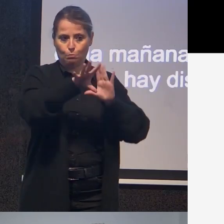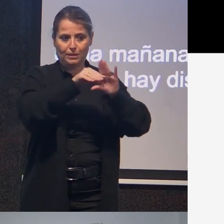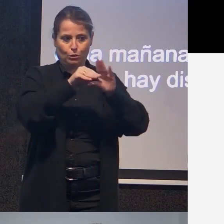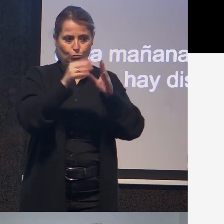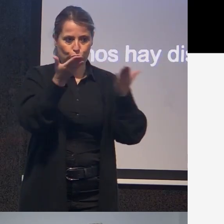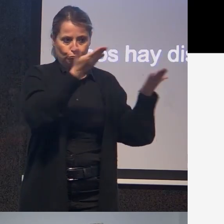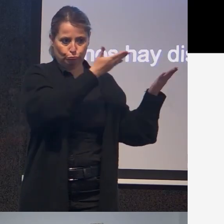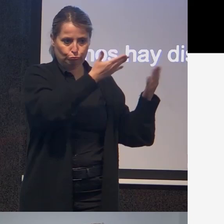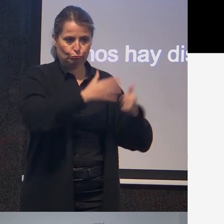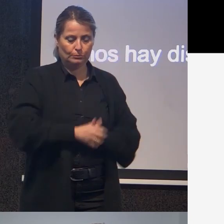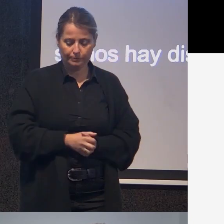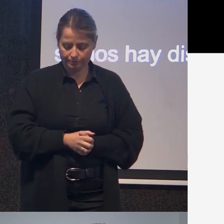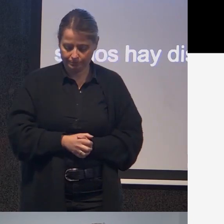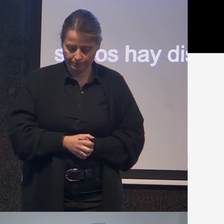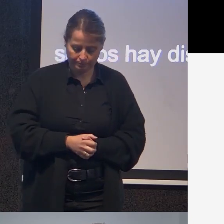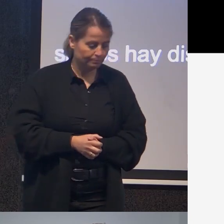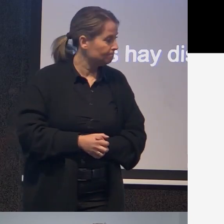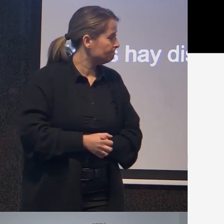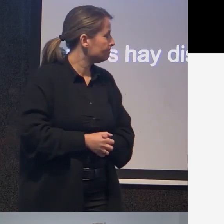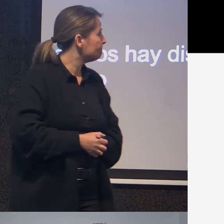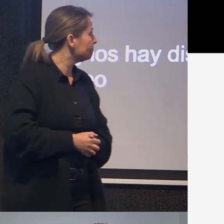vídeo...